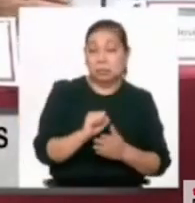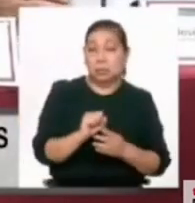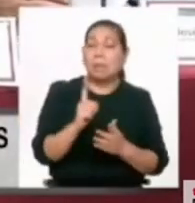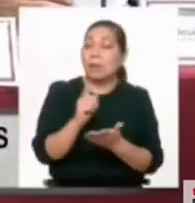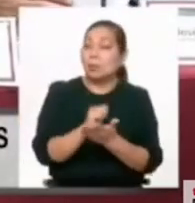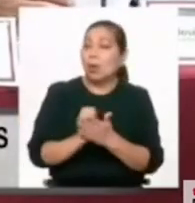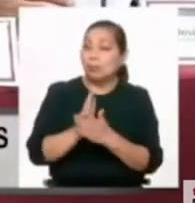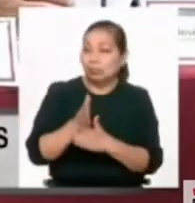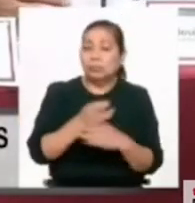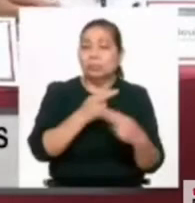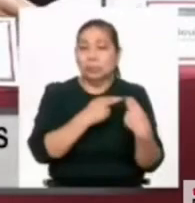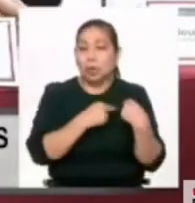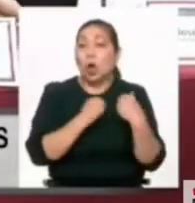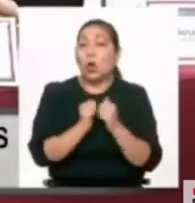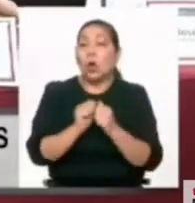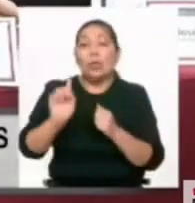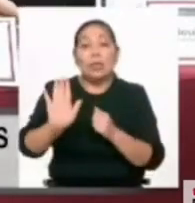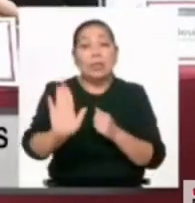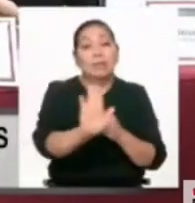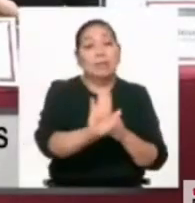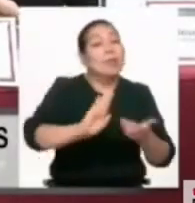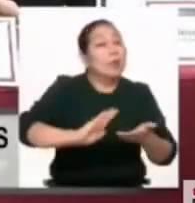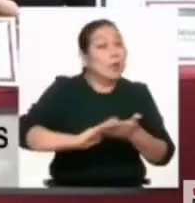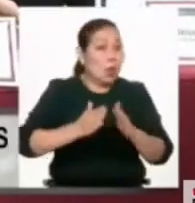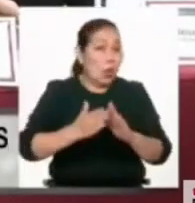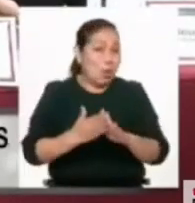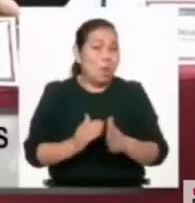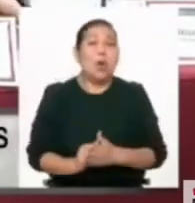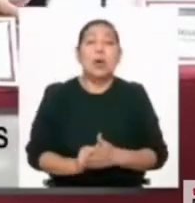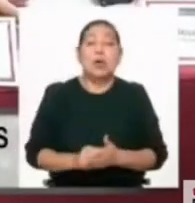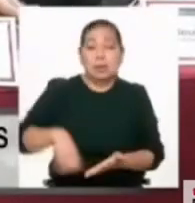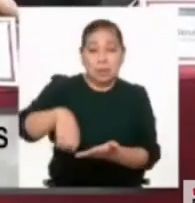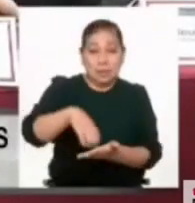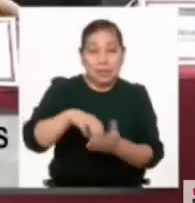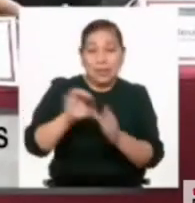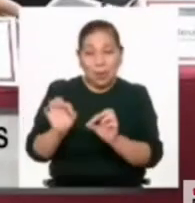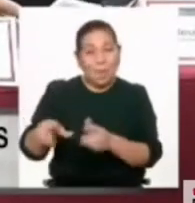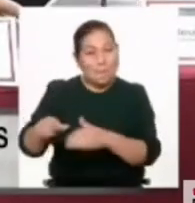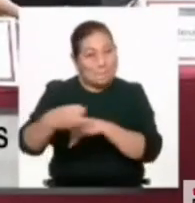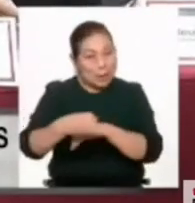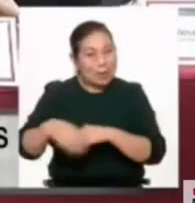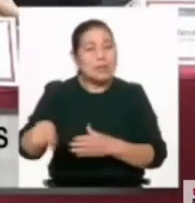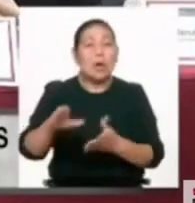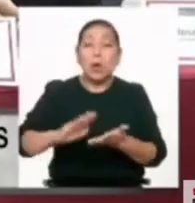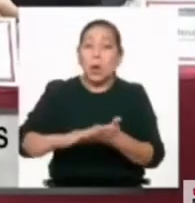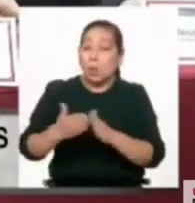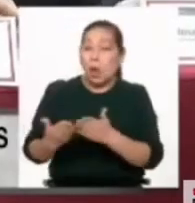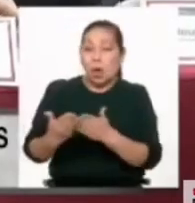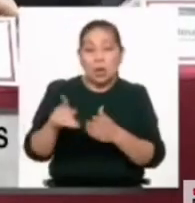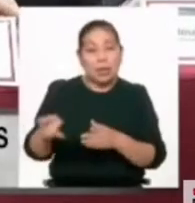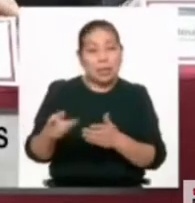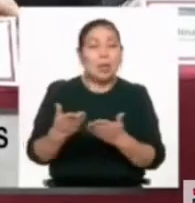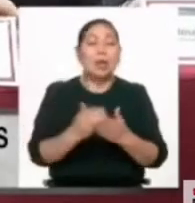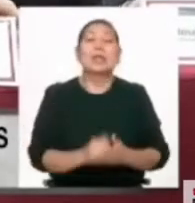evaluables mensualmente. Ese es nuestro compromiso con la comunidad del Centro Poblado de Pampamarca, pero también con la comunidad educativa